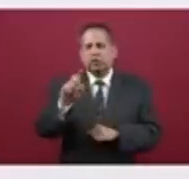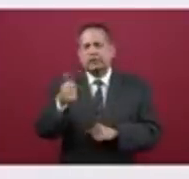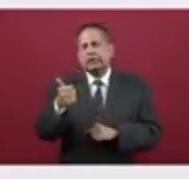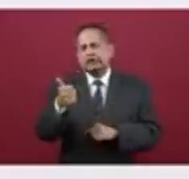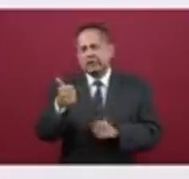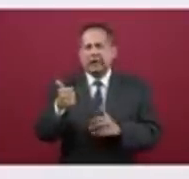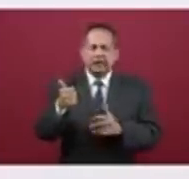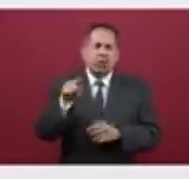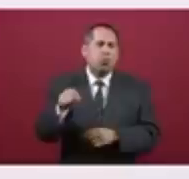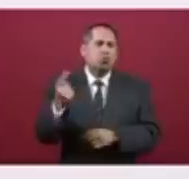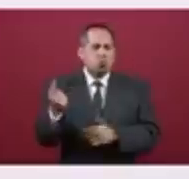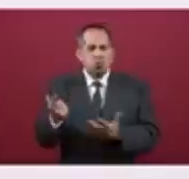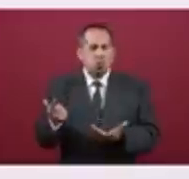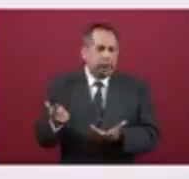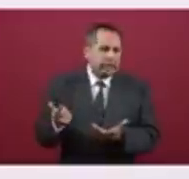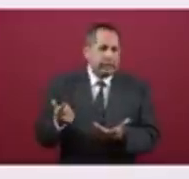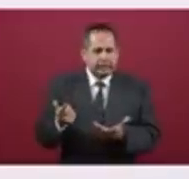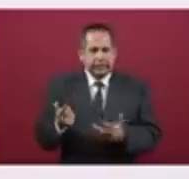36.1